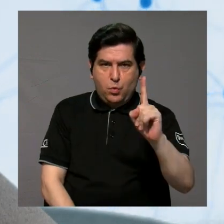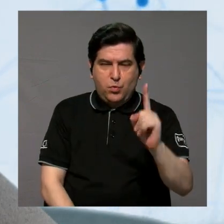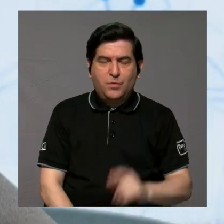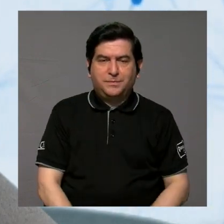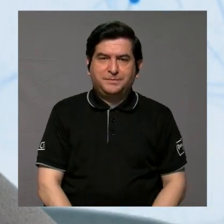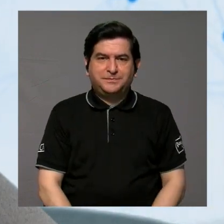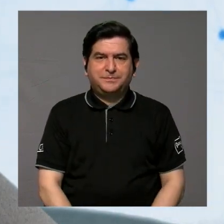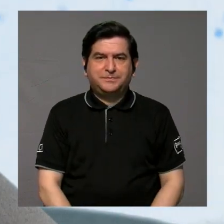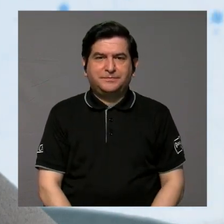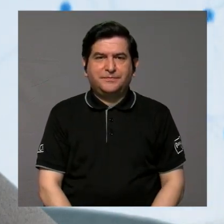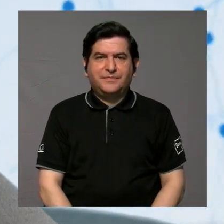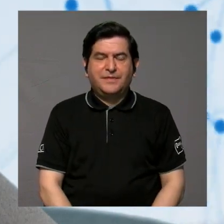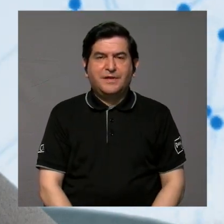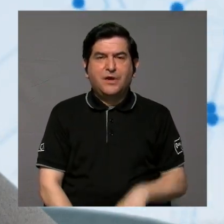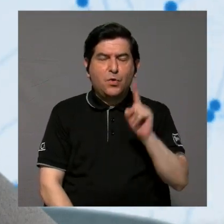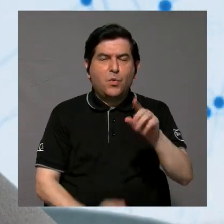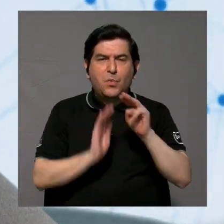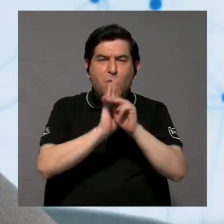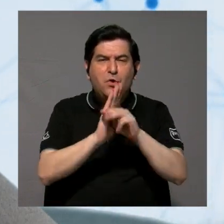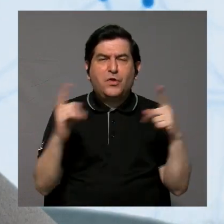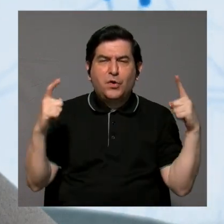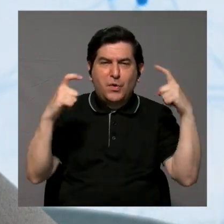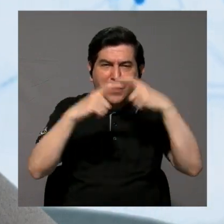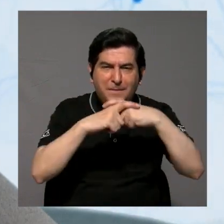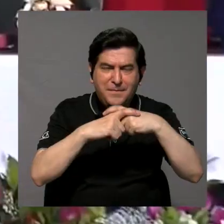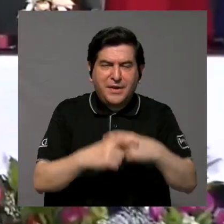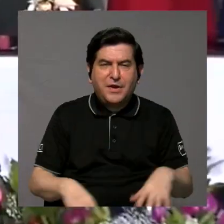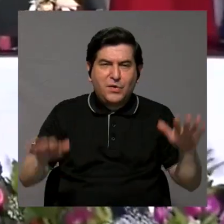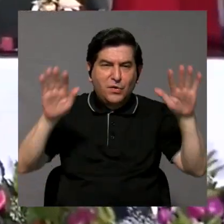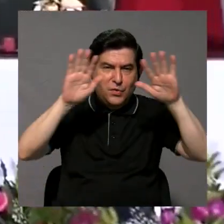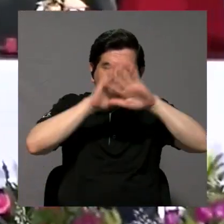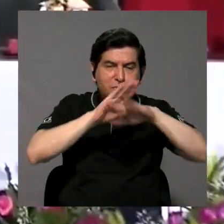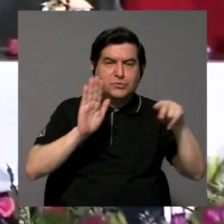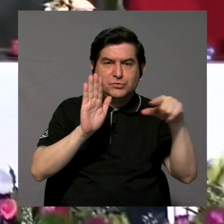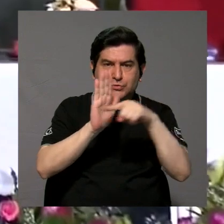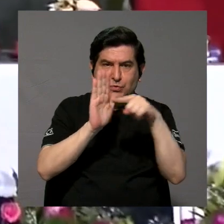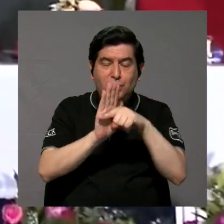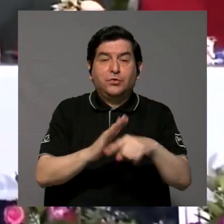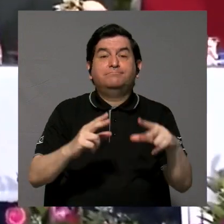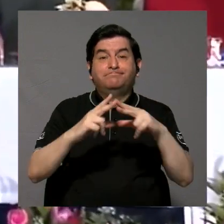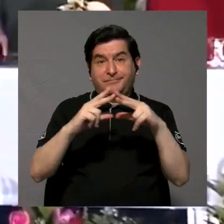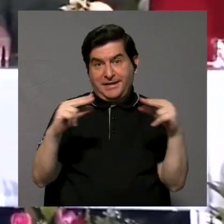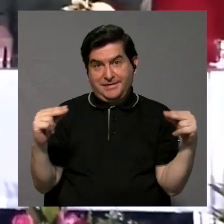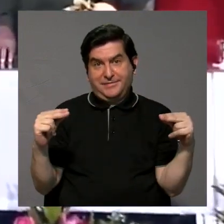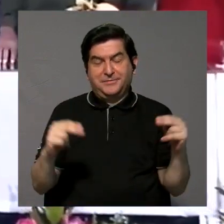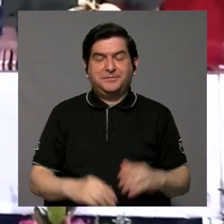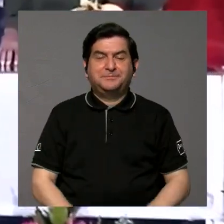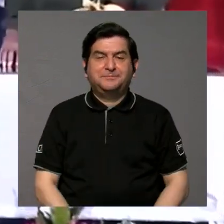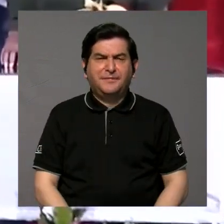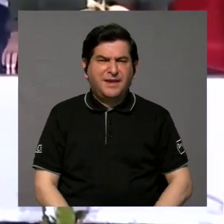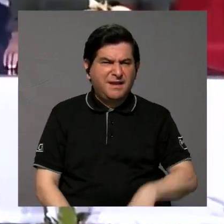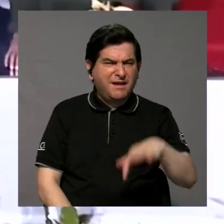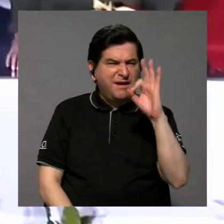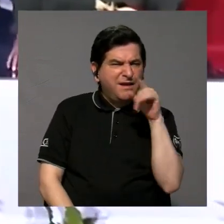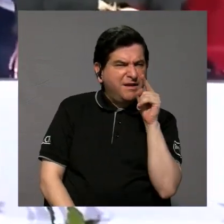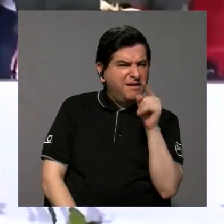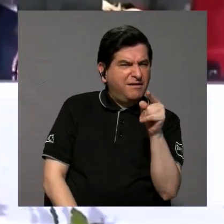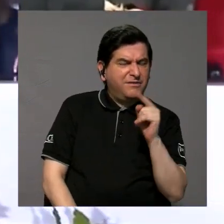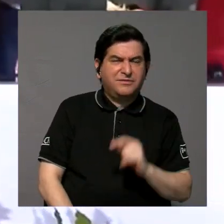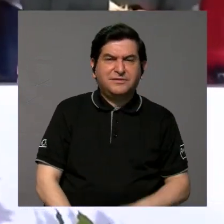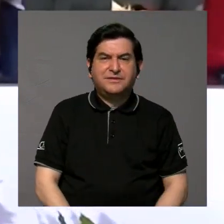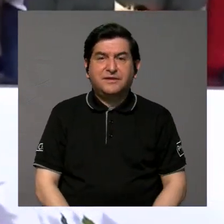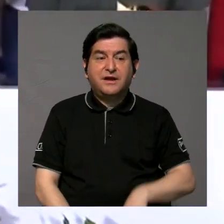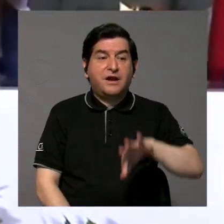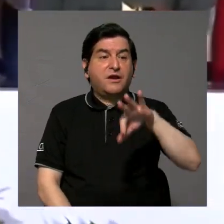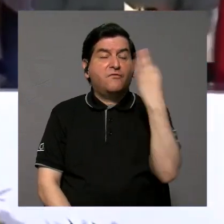es el modelo más complejo, más oscuro, más negativo, que es el modelo nicaragüense, donde podemos encontrar, digamos, que